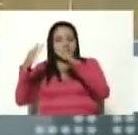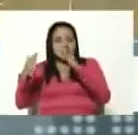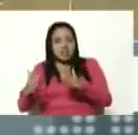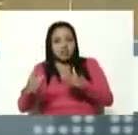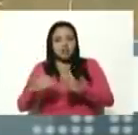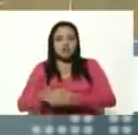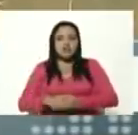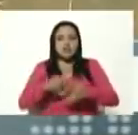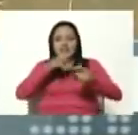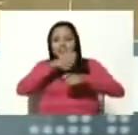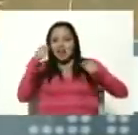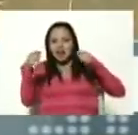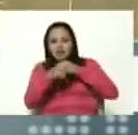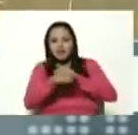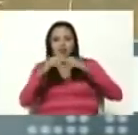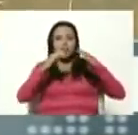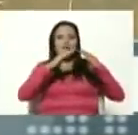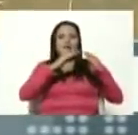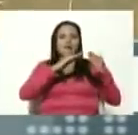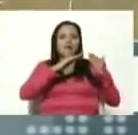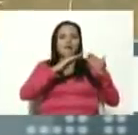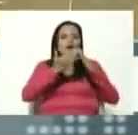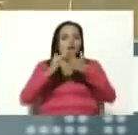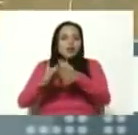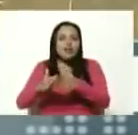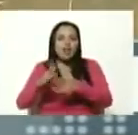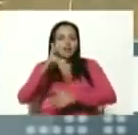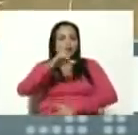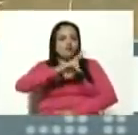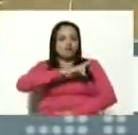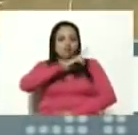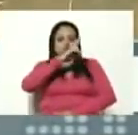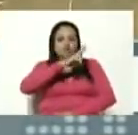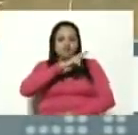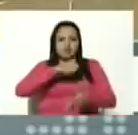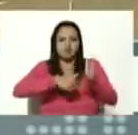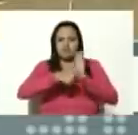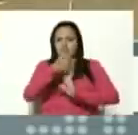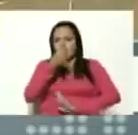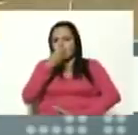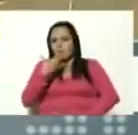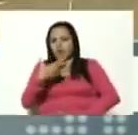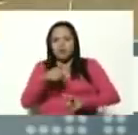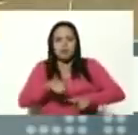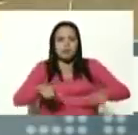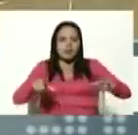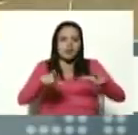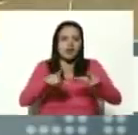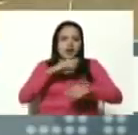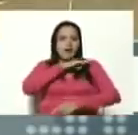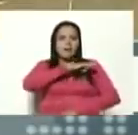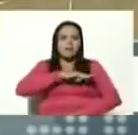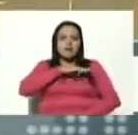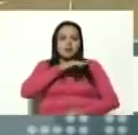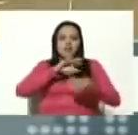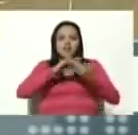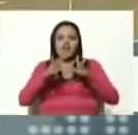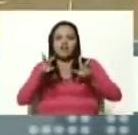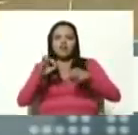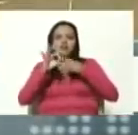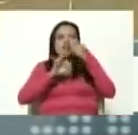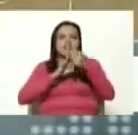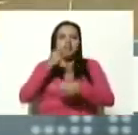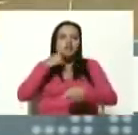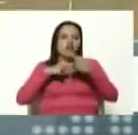se convierta en un barrio modelo. La máxima expresión de la gran misión Barrio Nuevo, Barrio Tricolor en